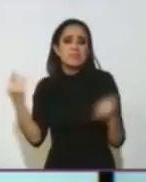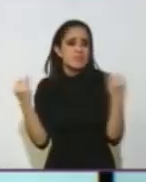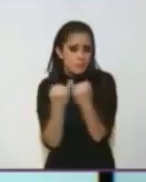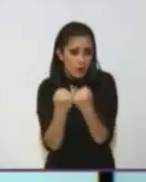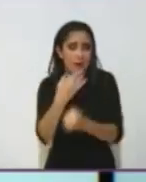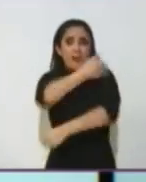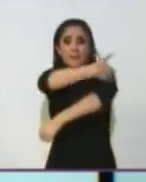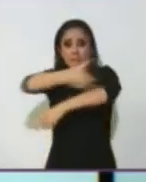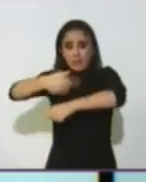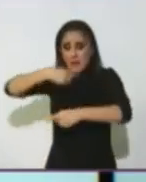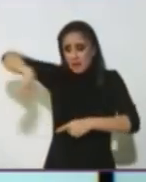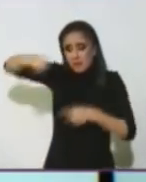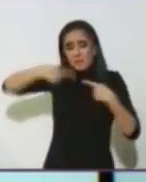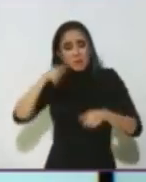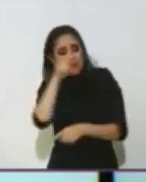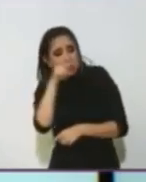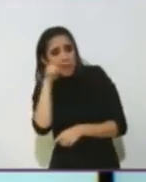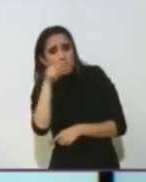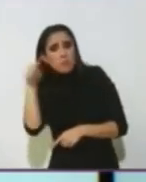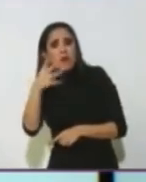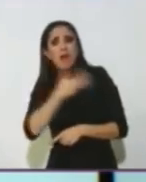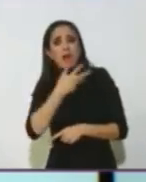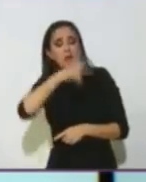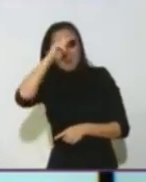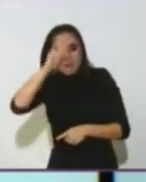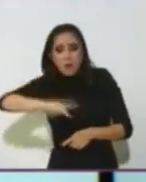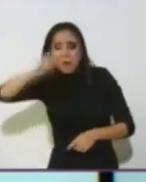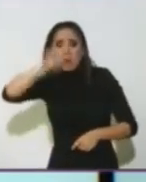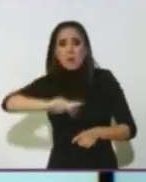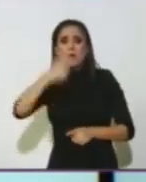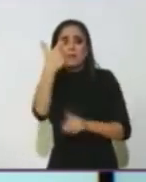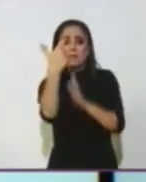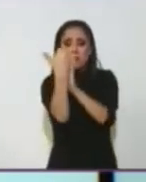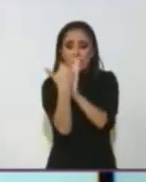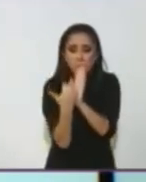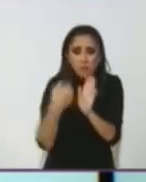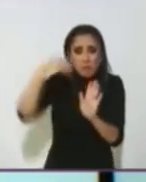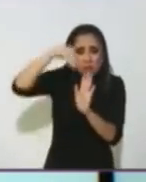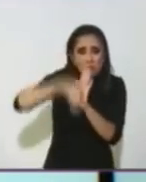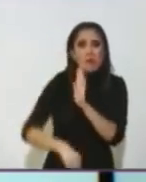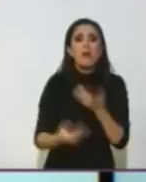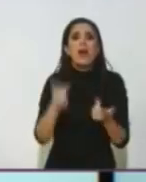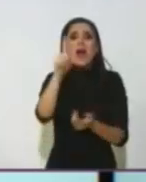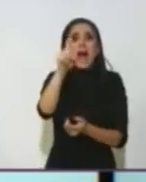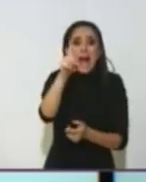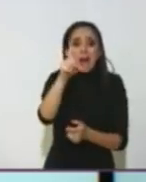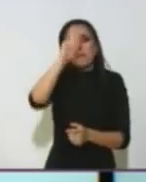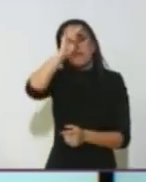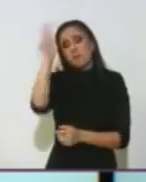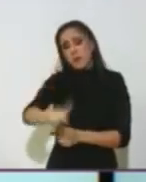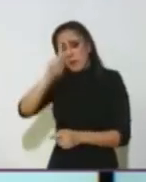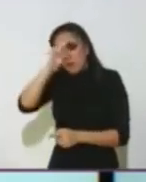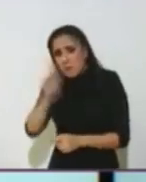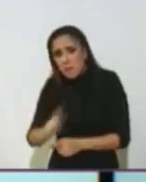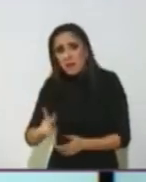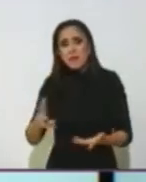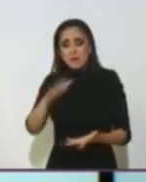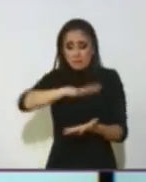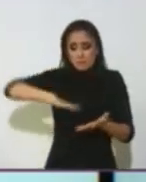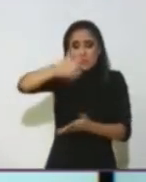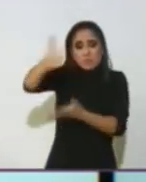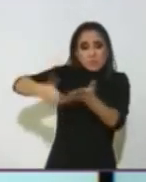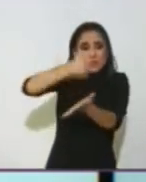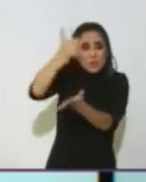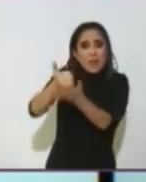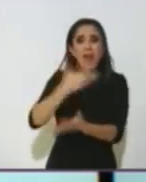visto cómo se deteriora el nivel de ingreso la falta de agua cómo se deteriora la ciudad por la corrupción